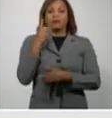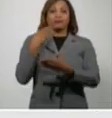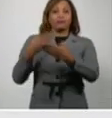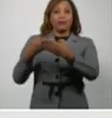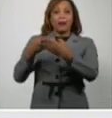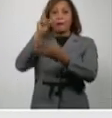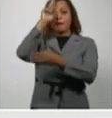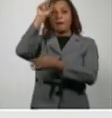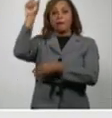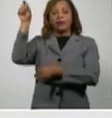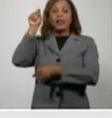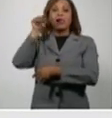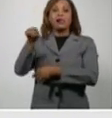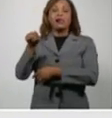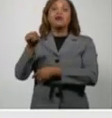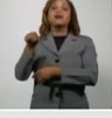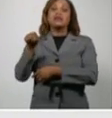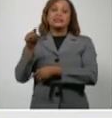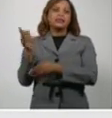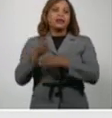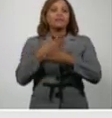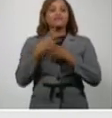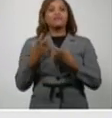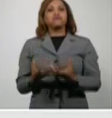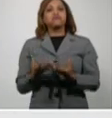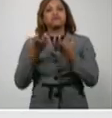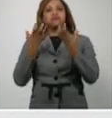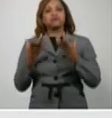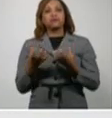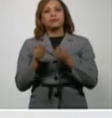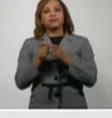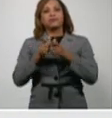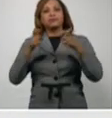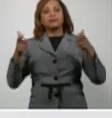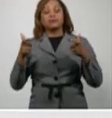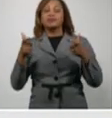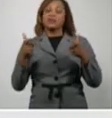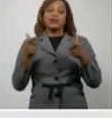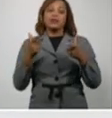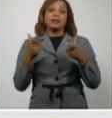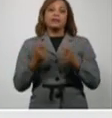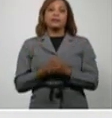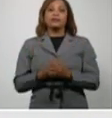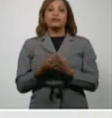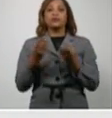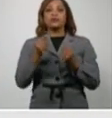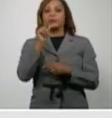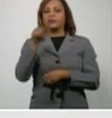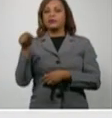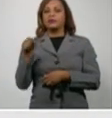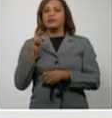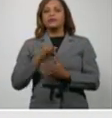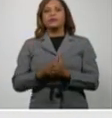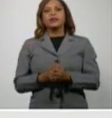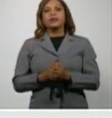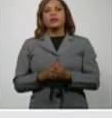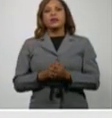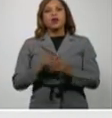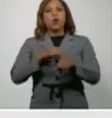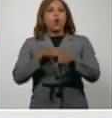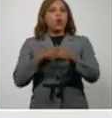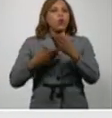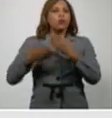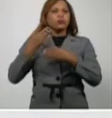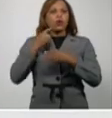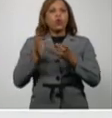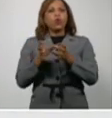hospitalaria. Son demasiados eventos para un territorio de apenas 84.000 habitantes. En las últimas horas el Consejo de Defensa Municipal ha